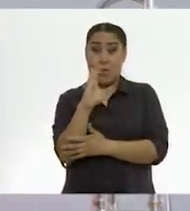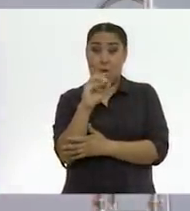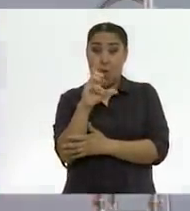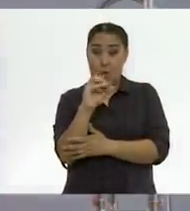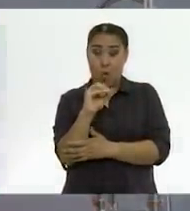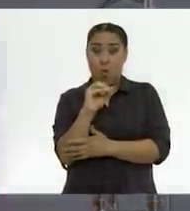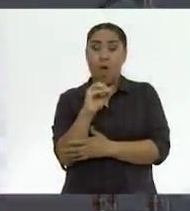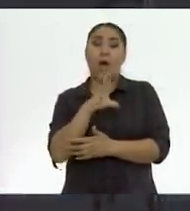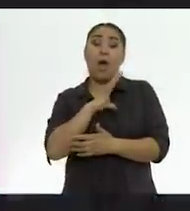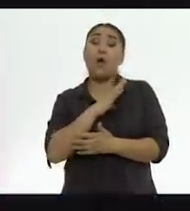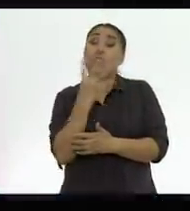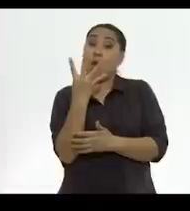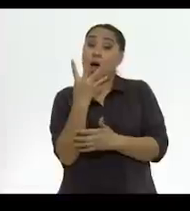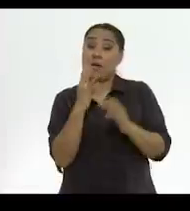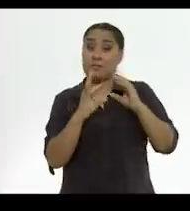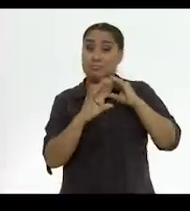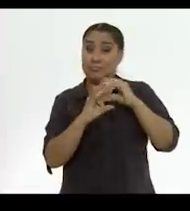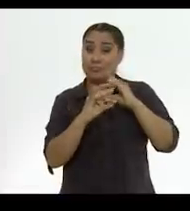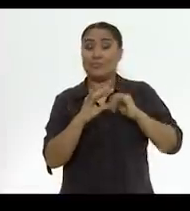un cuarto pistón.